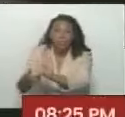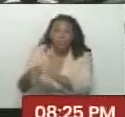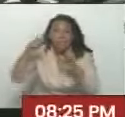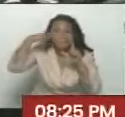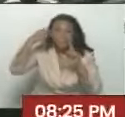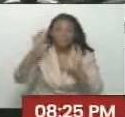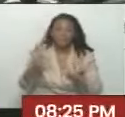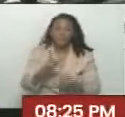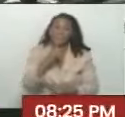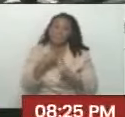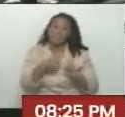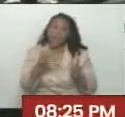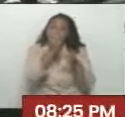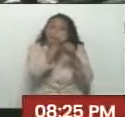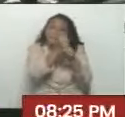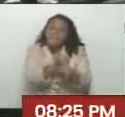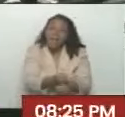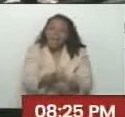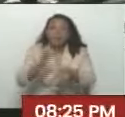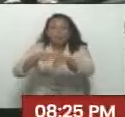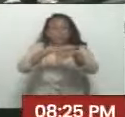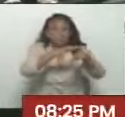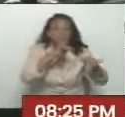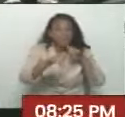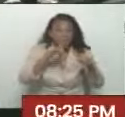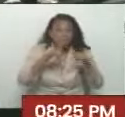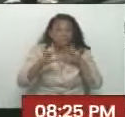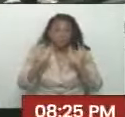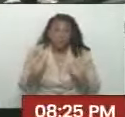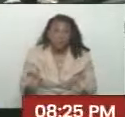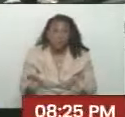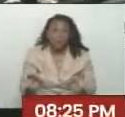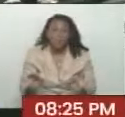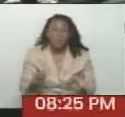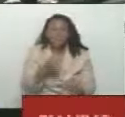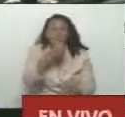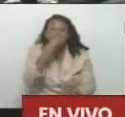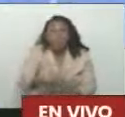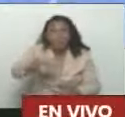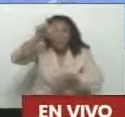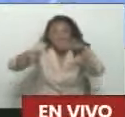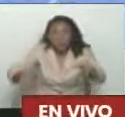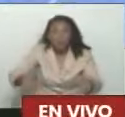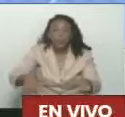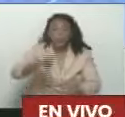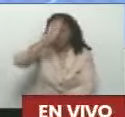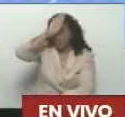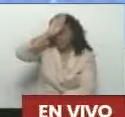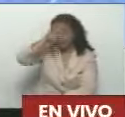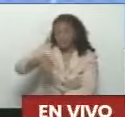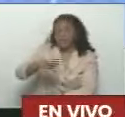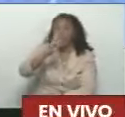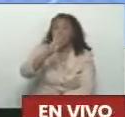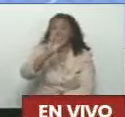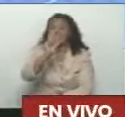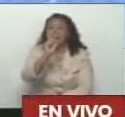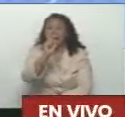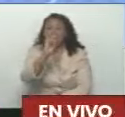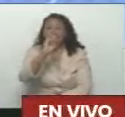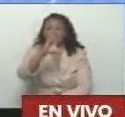Pero esperemos que la hagan oficial. Porque mis buenas fuentes en el Vaticano me han